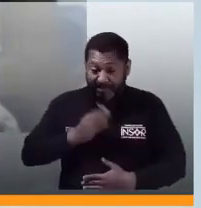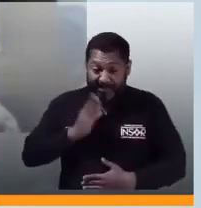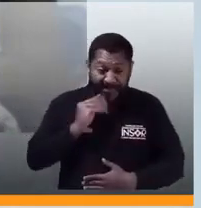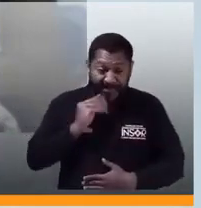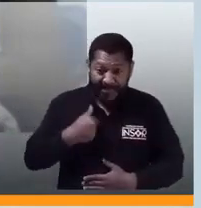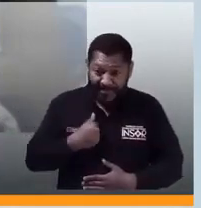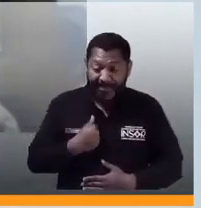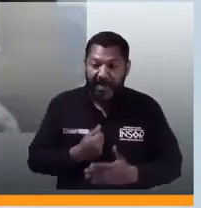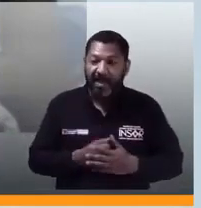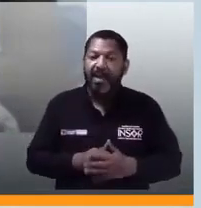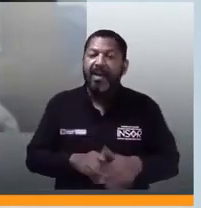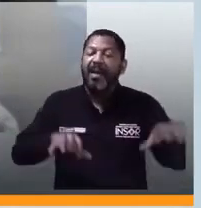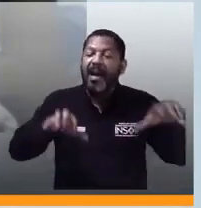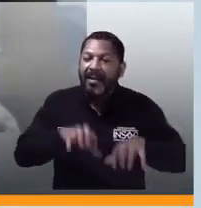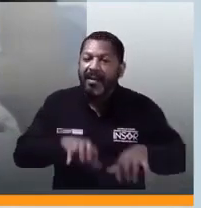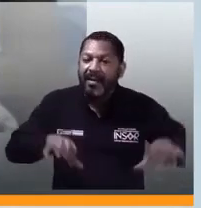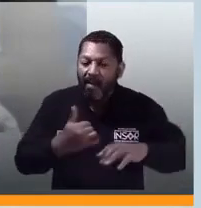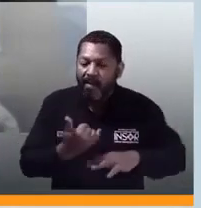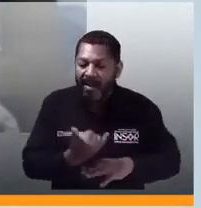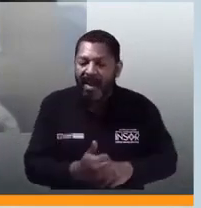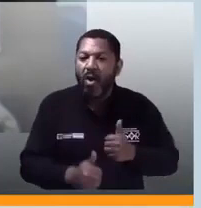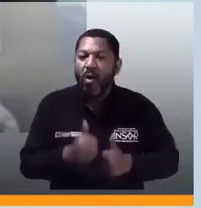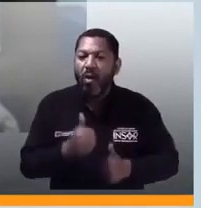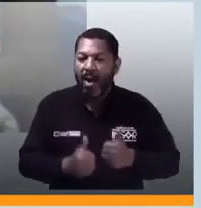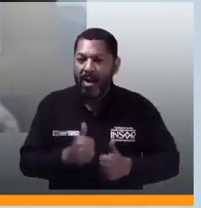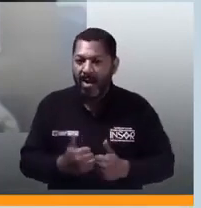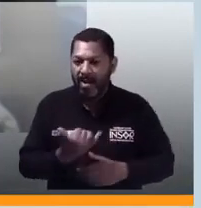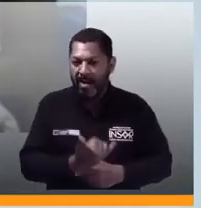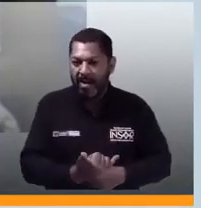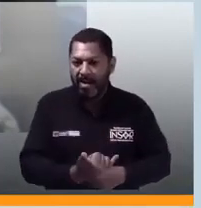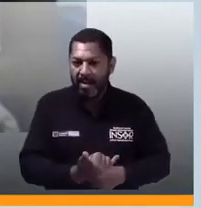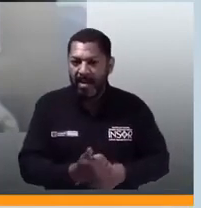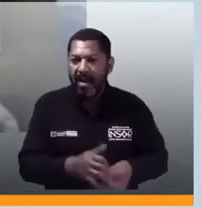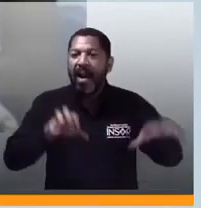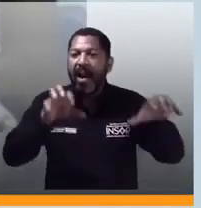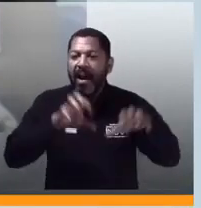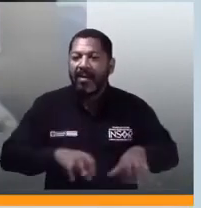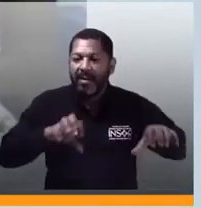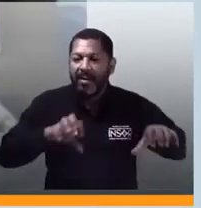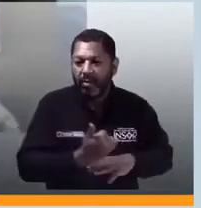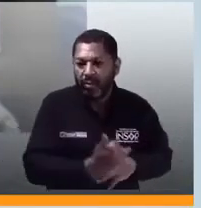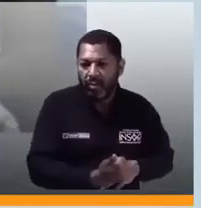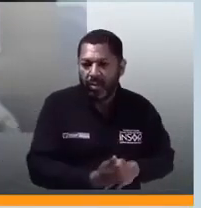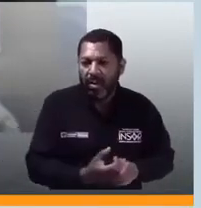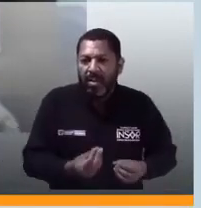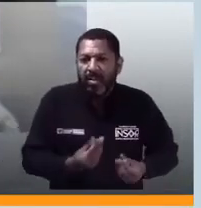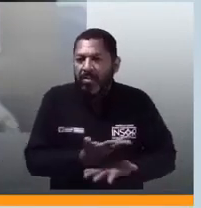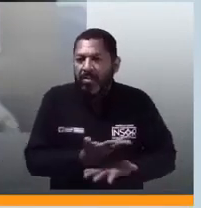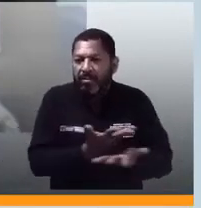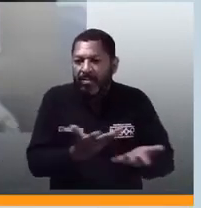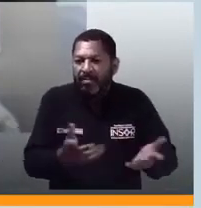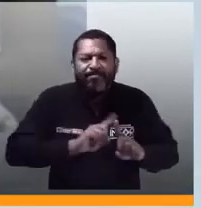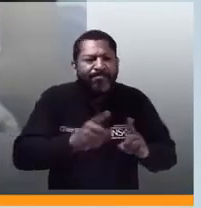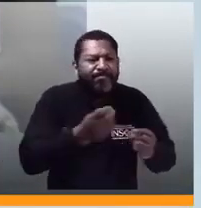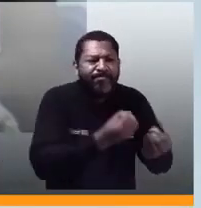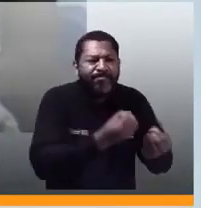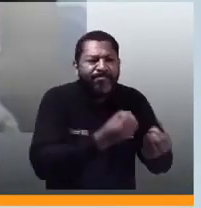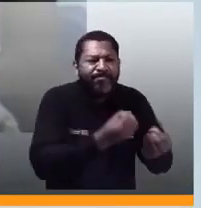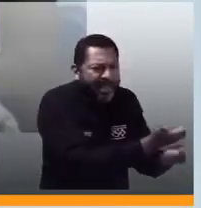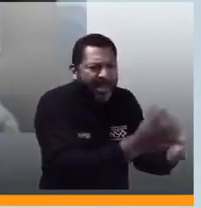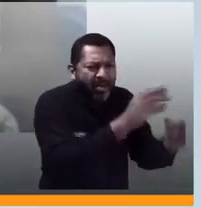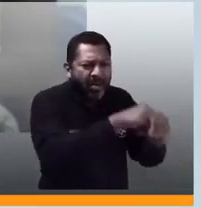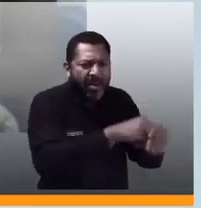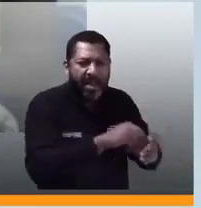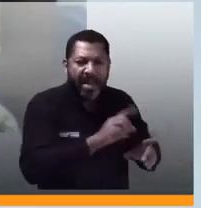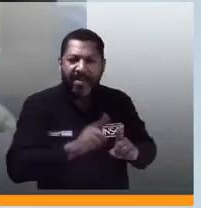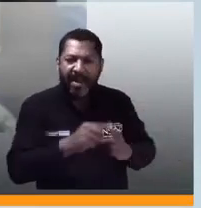las actividades que yo desarrollo son actividades en donde utilizan todos los sensorios, es decir, distintos